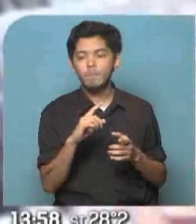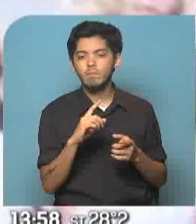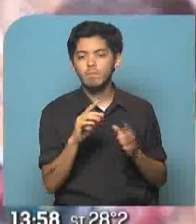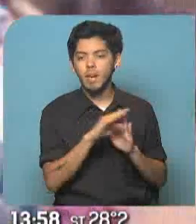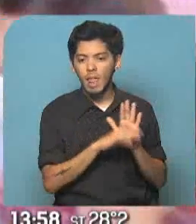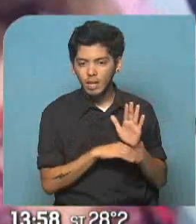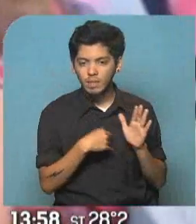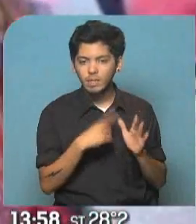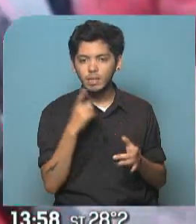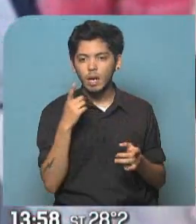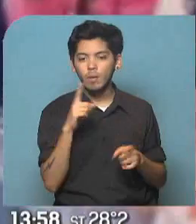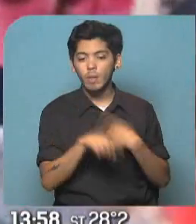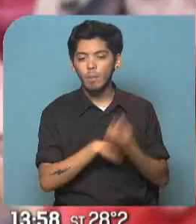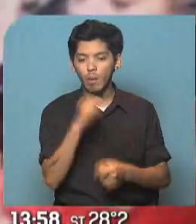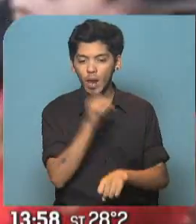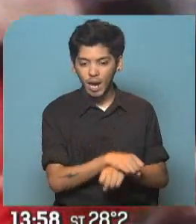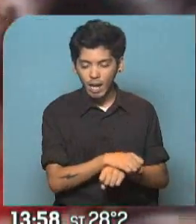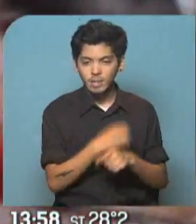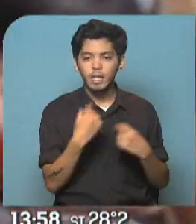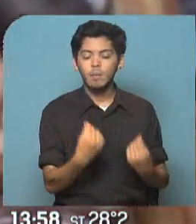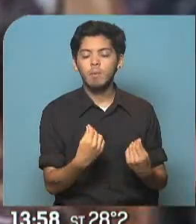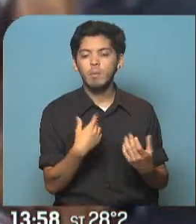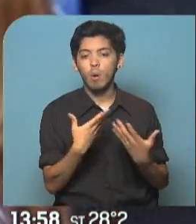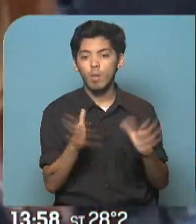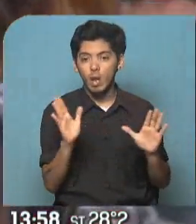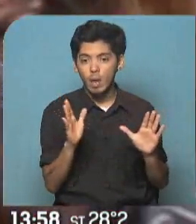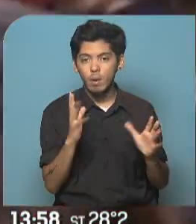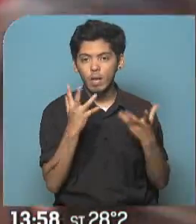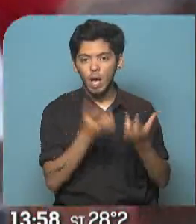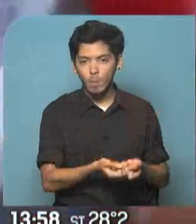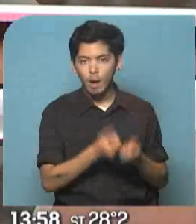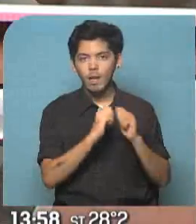postpenitenciarias que sean específicas y que acompañen a una persona cuando queda libre.